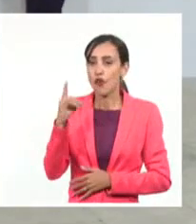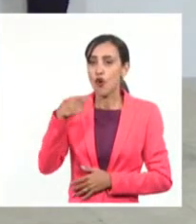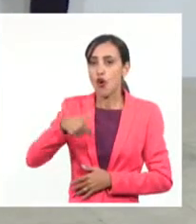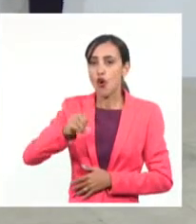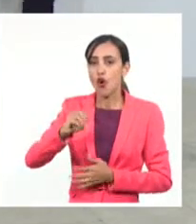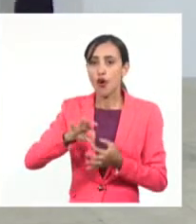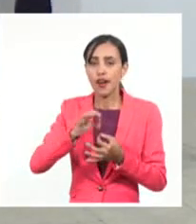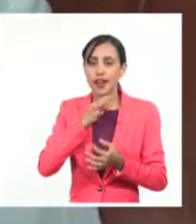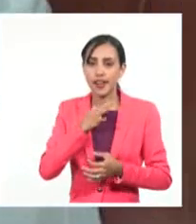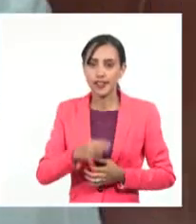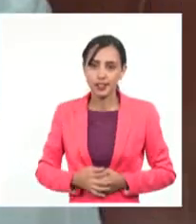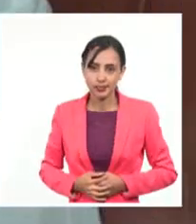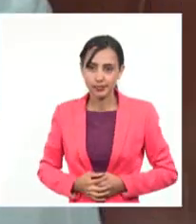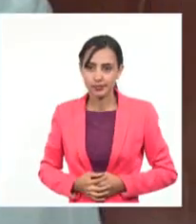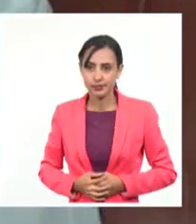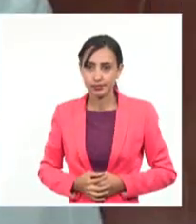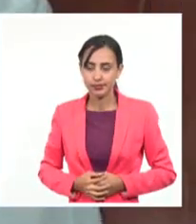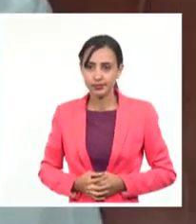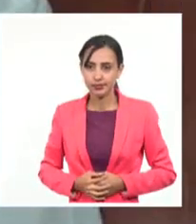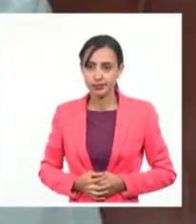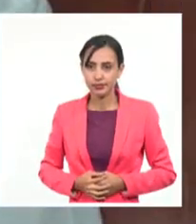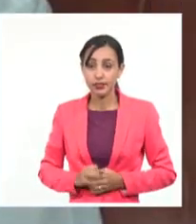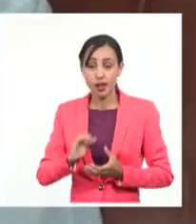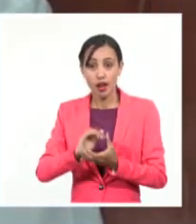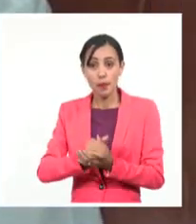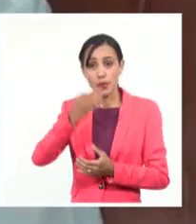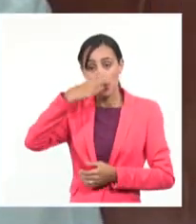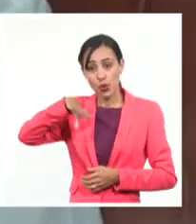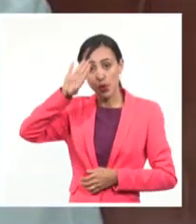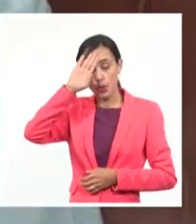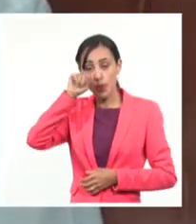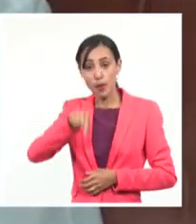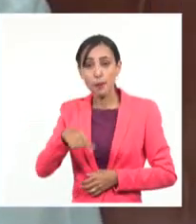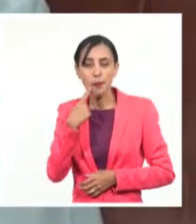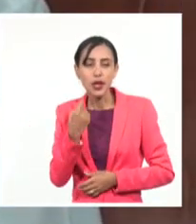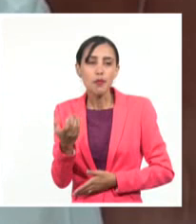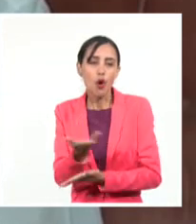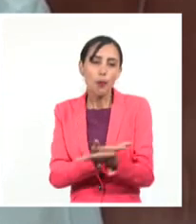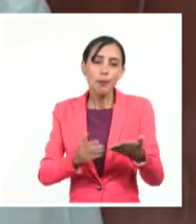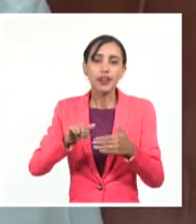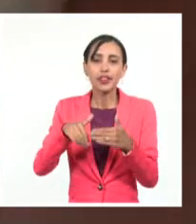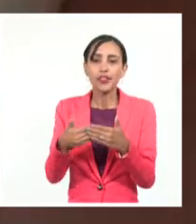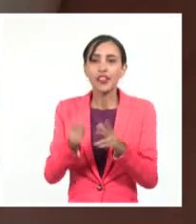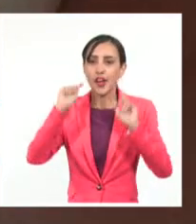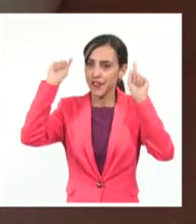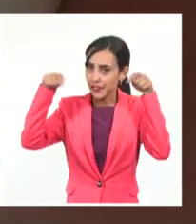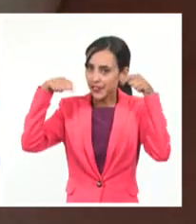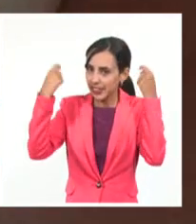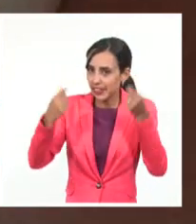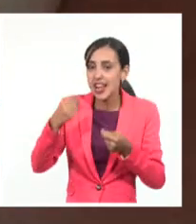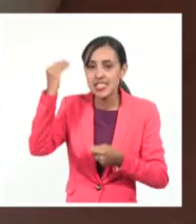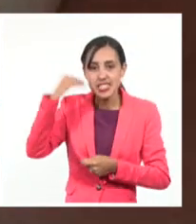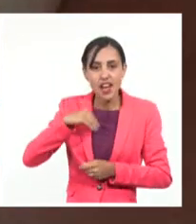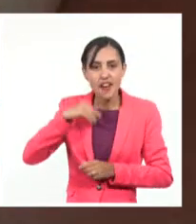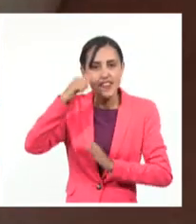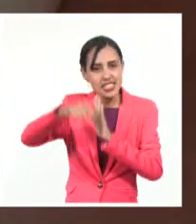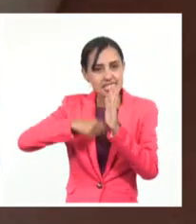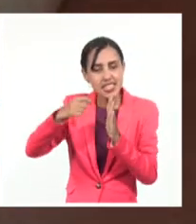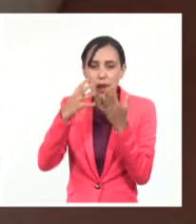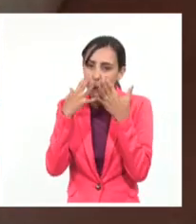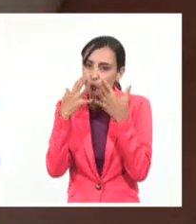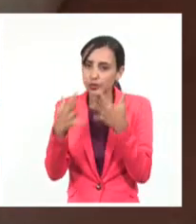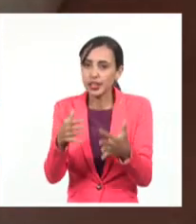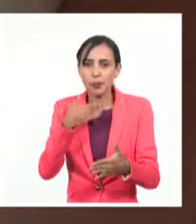sanjinés un amigo de Cuba comparte los días del festival con la certeza de que el cine es trascendente para